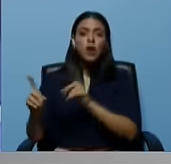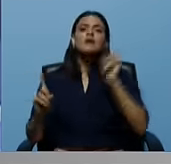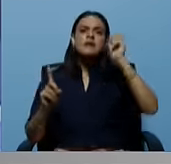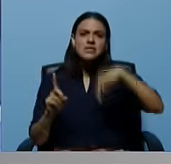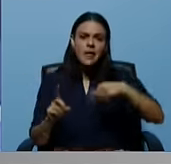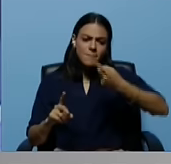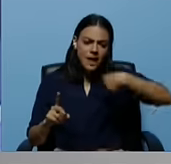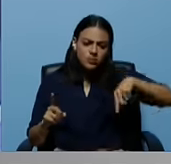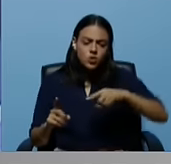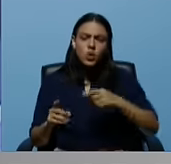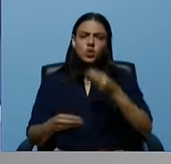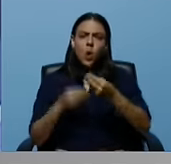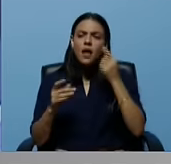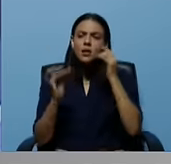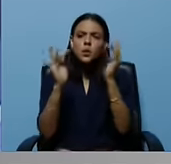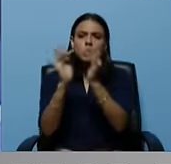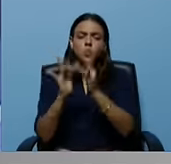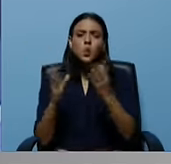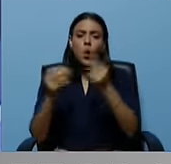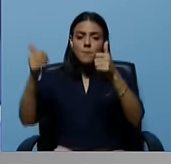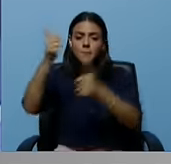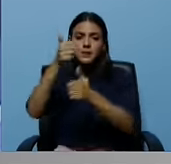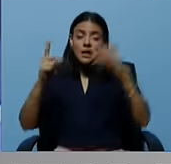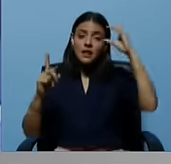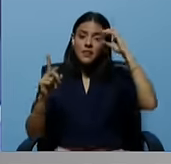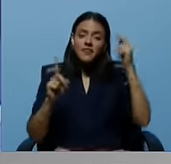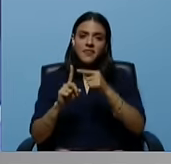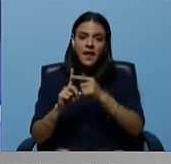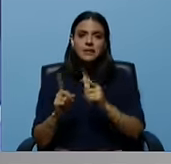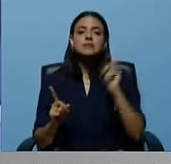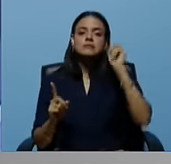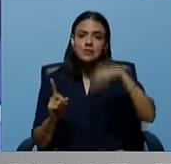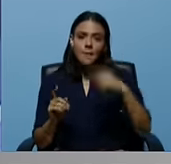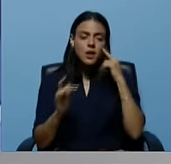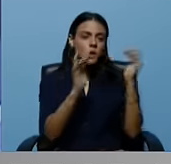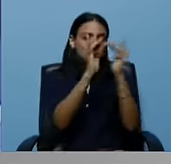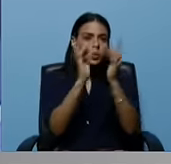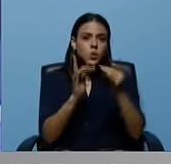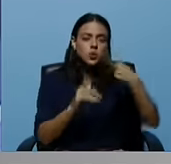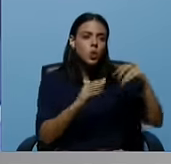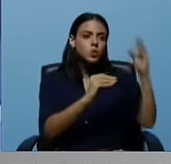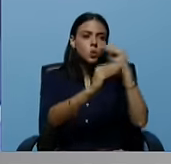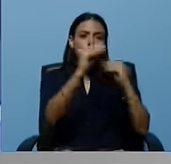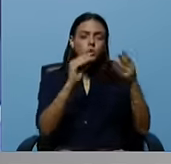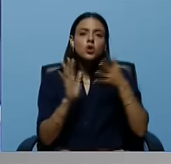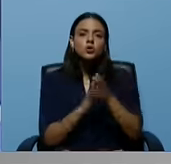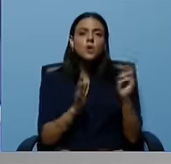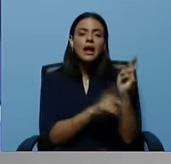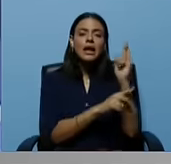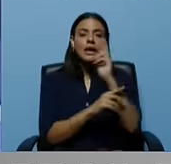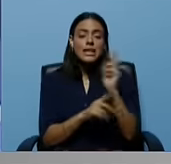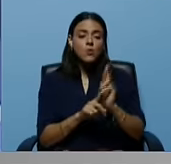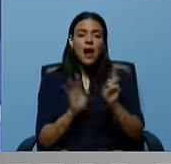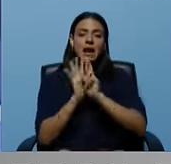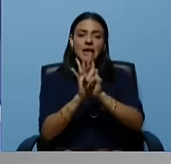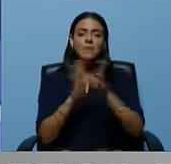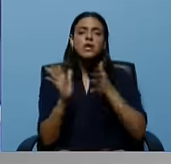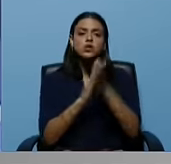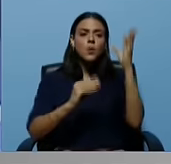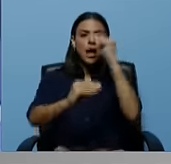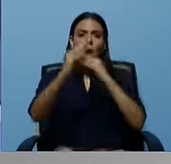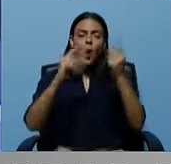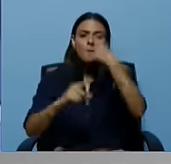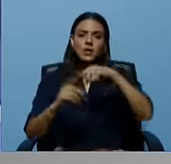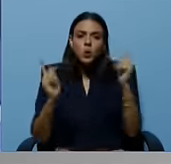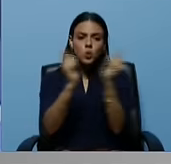comisionó a la vicepresidenta ejecutiva Delcy Eloína Rodríguez para que fuera su representante en las conversaciones